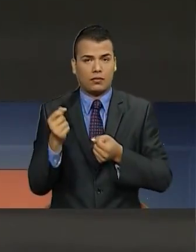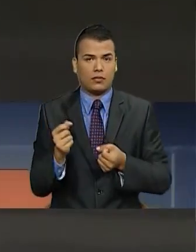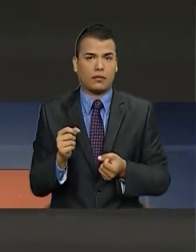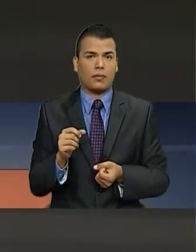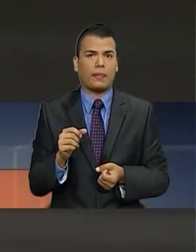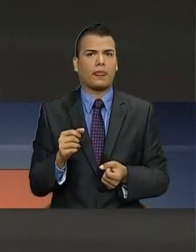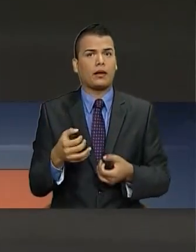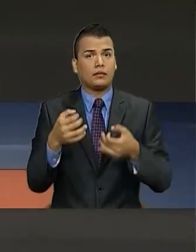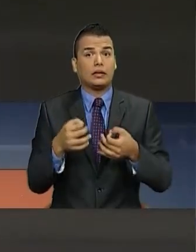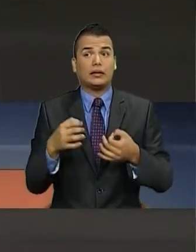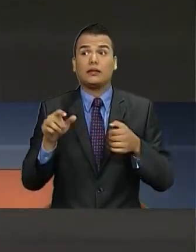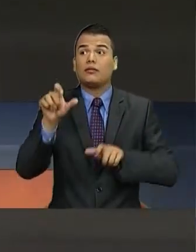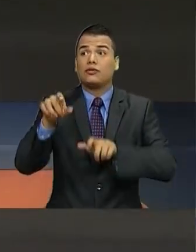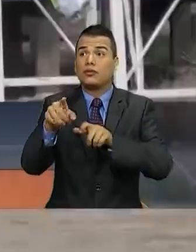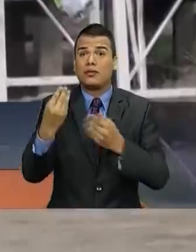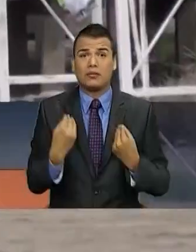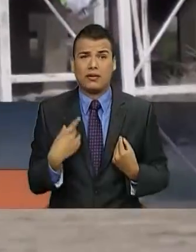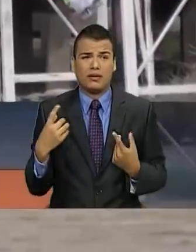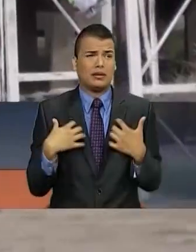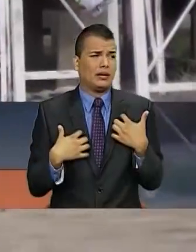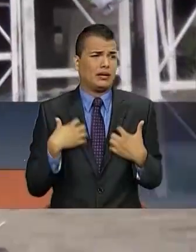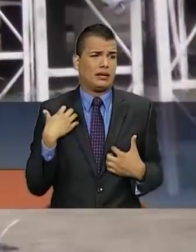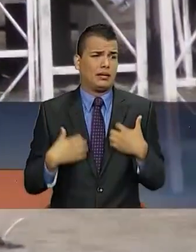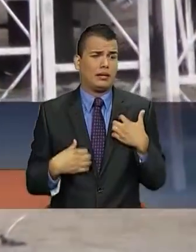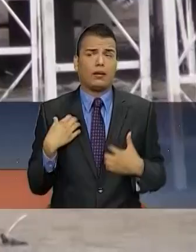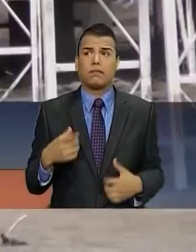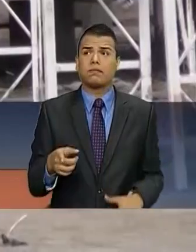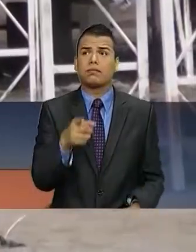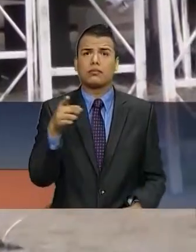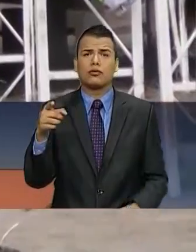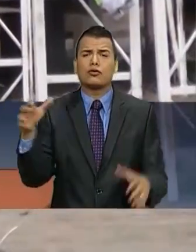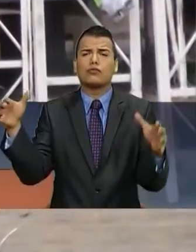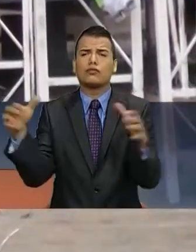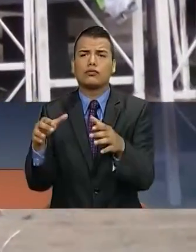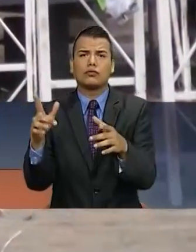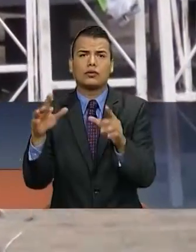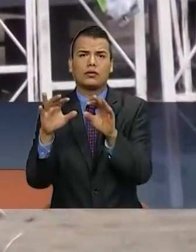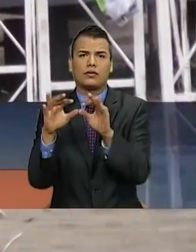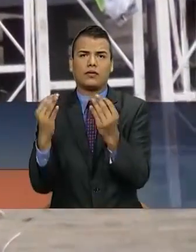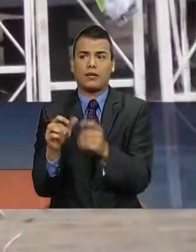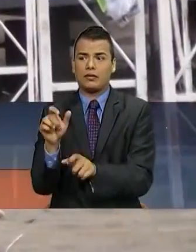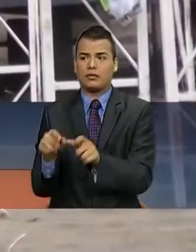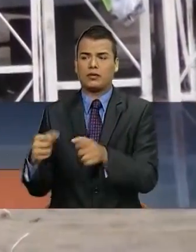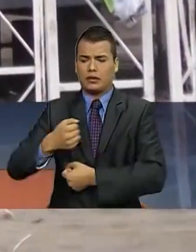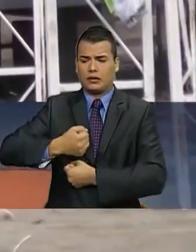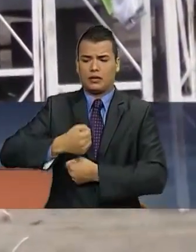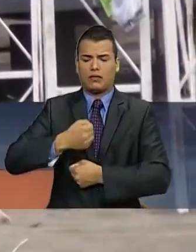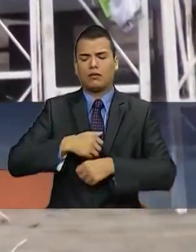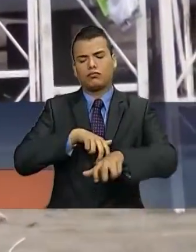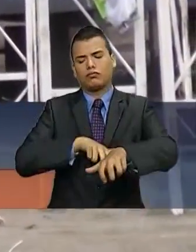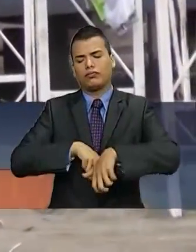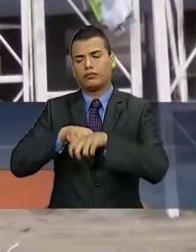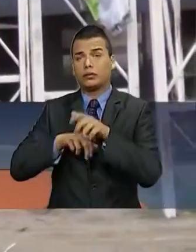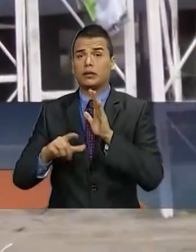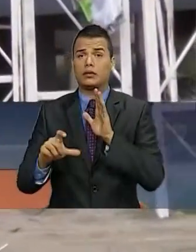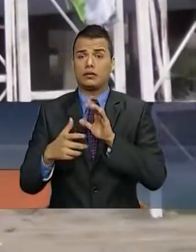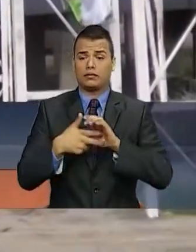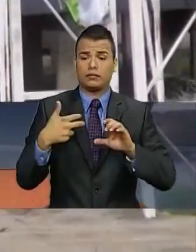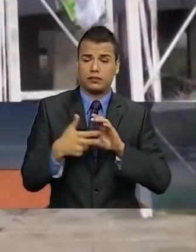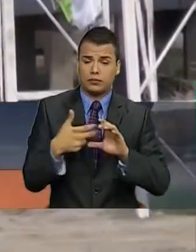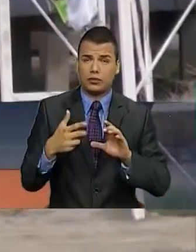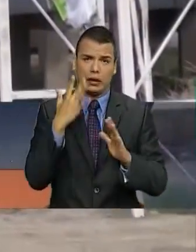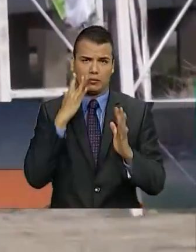en total zozobra a la población, es una población pequeña, son familiares que se dedican a la agricultura, a la minería, y